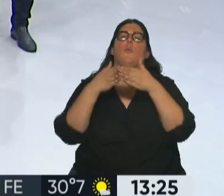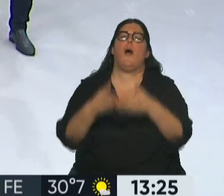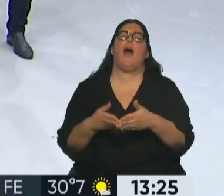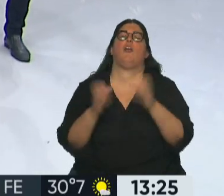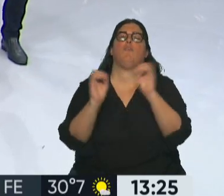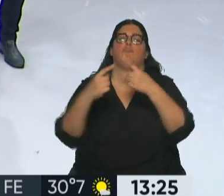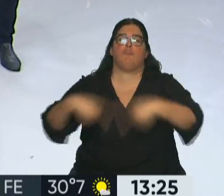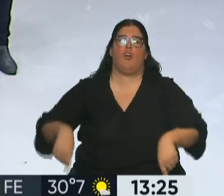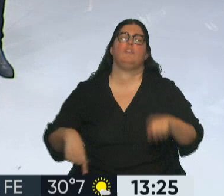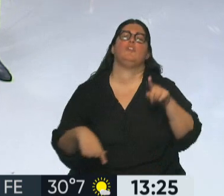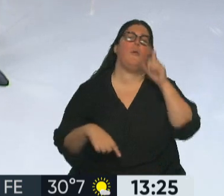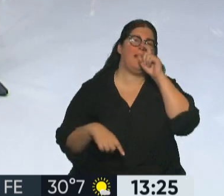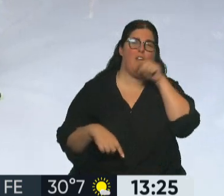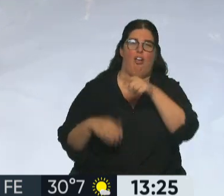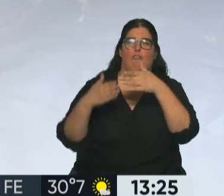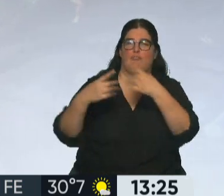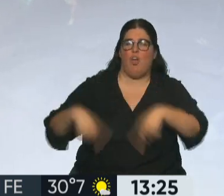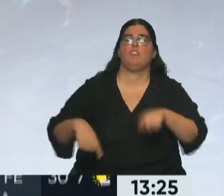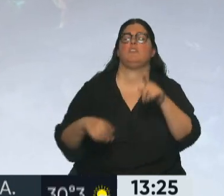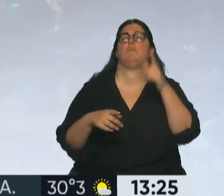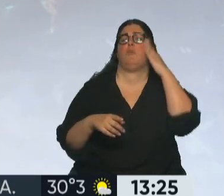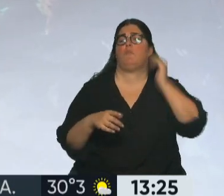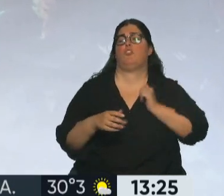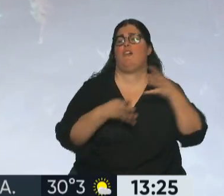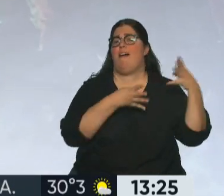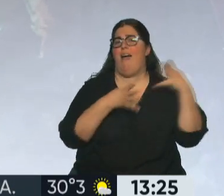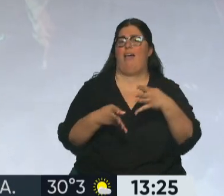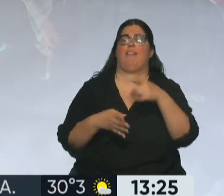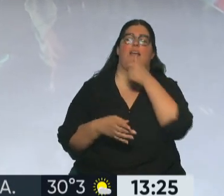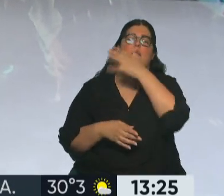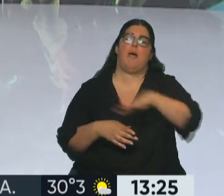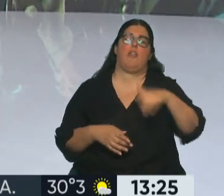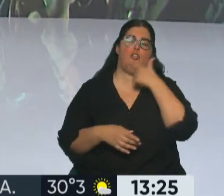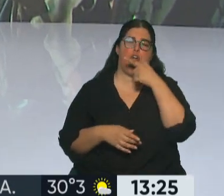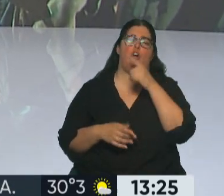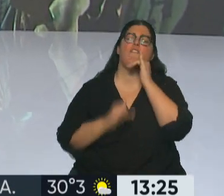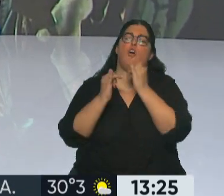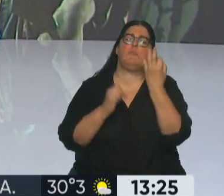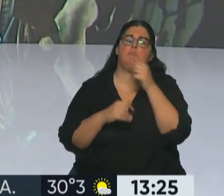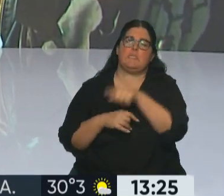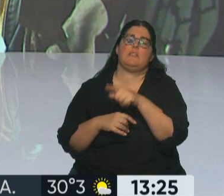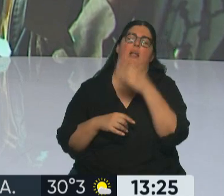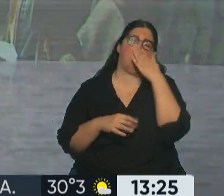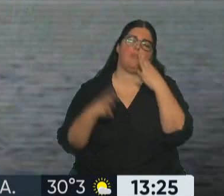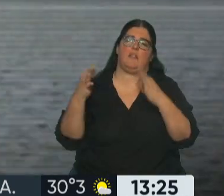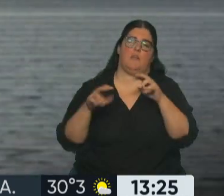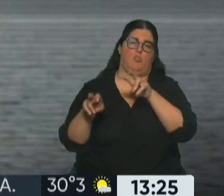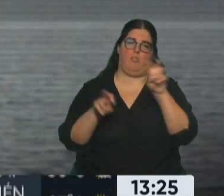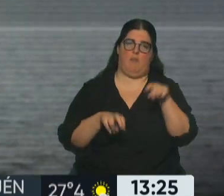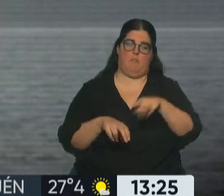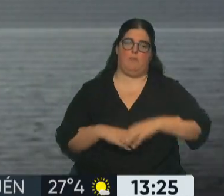ataques perpetrados por milicias en el mar rojo desde yemen un informe especial y en minutos analizamos este